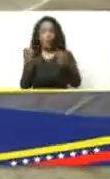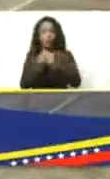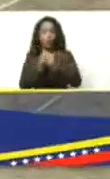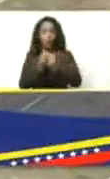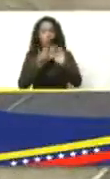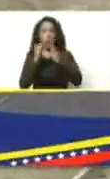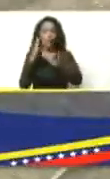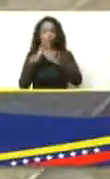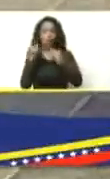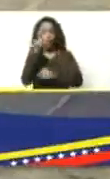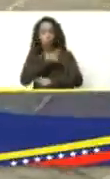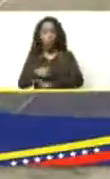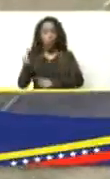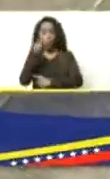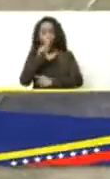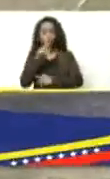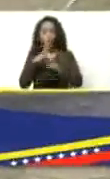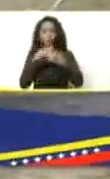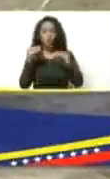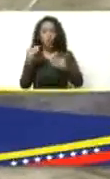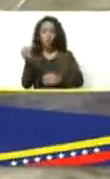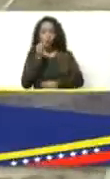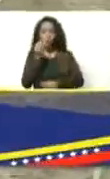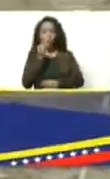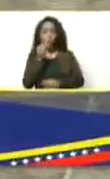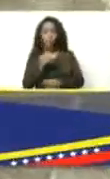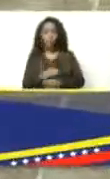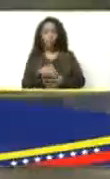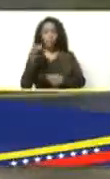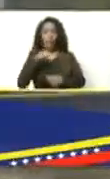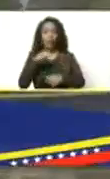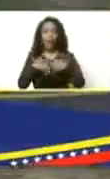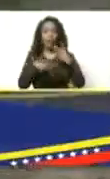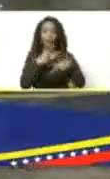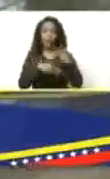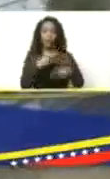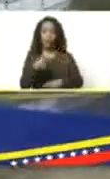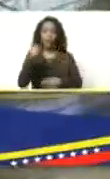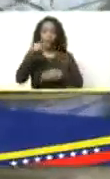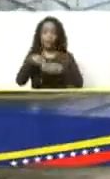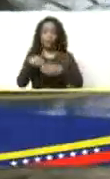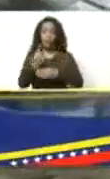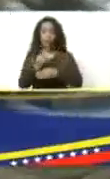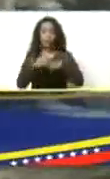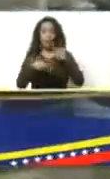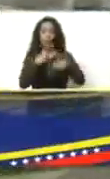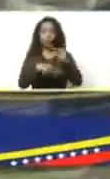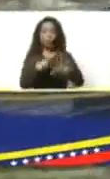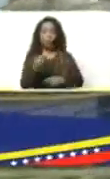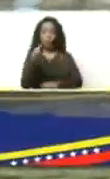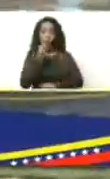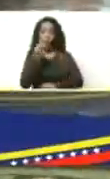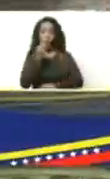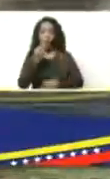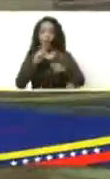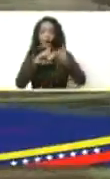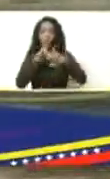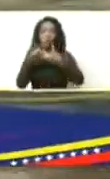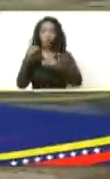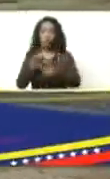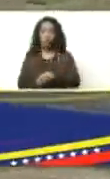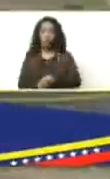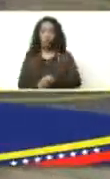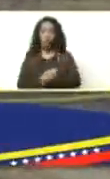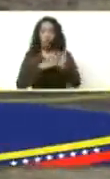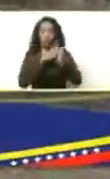en todo el circuito, presidente, todo el circuito alimentario, desde la producción de semilla, la producción de bioinsumos en los laboratorios. Es